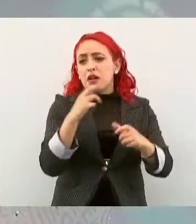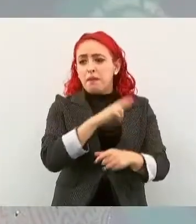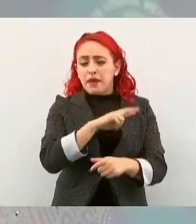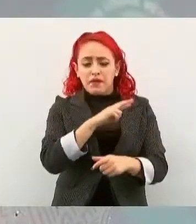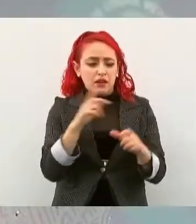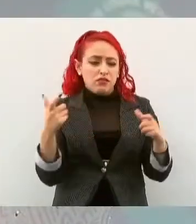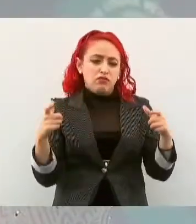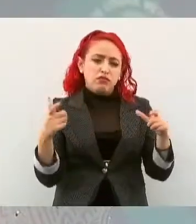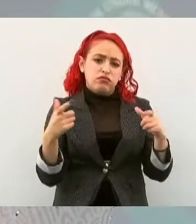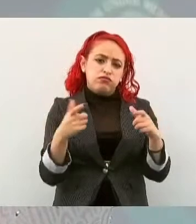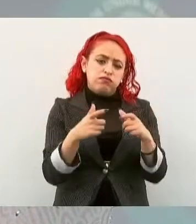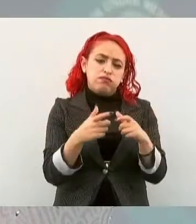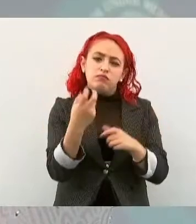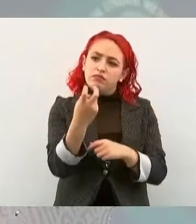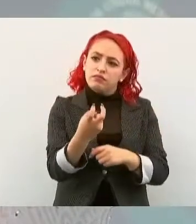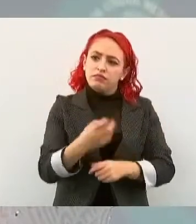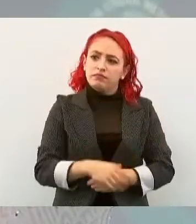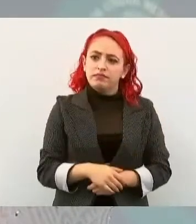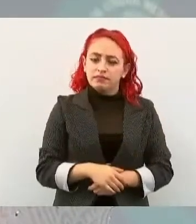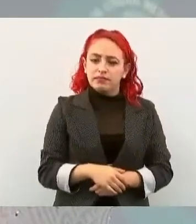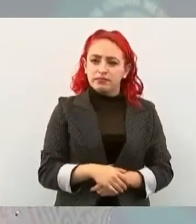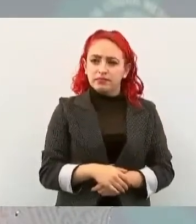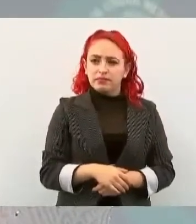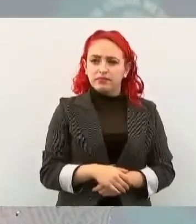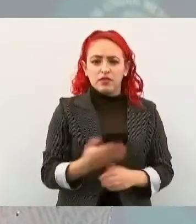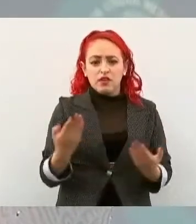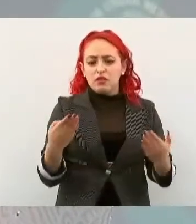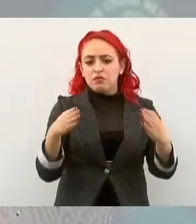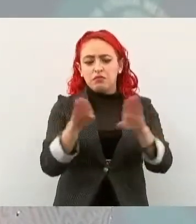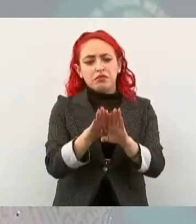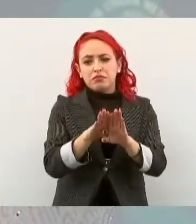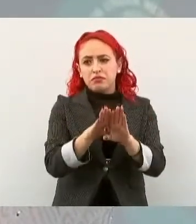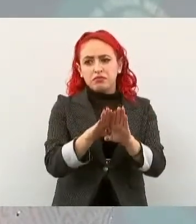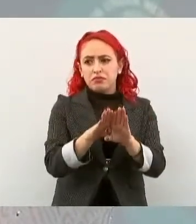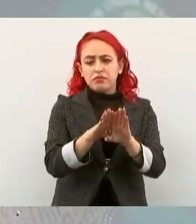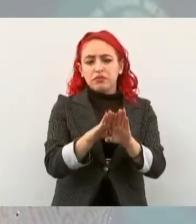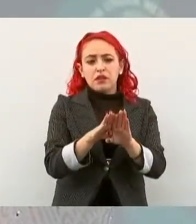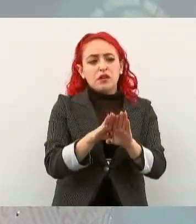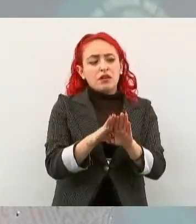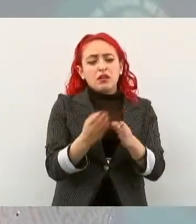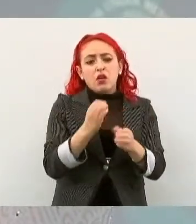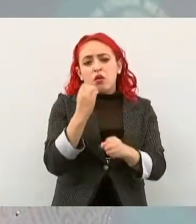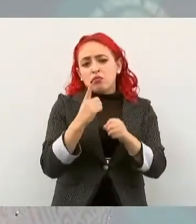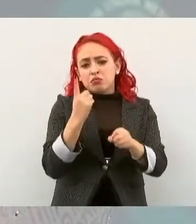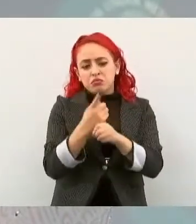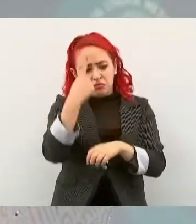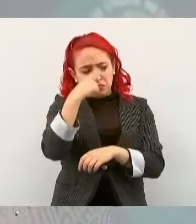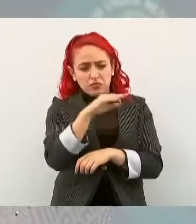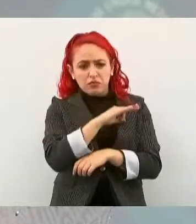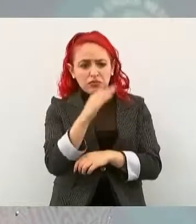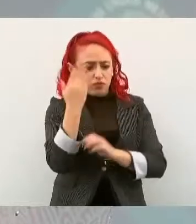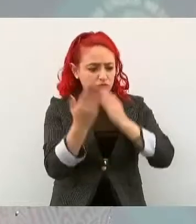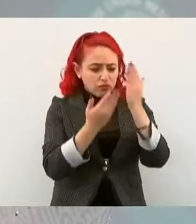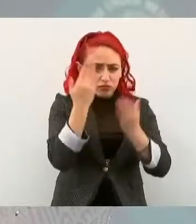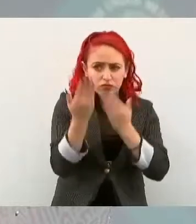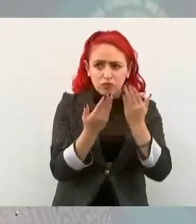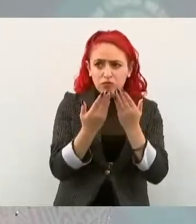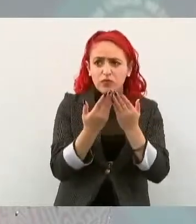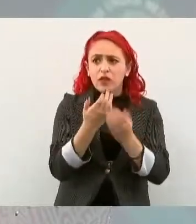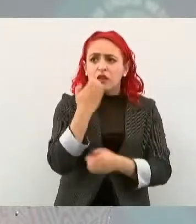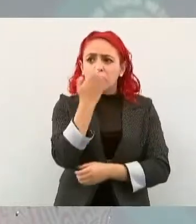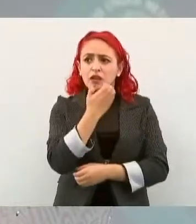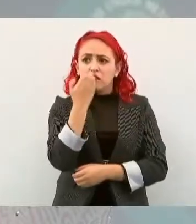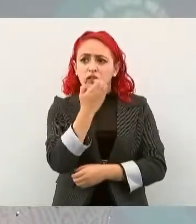privadas y se cerró por completo la posibilidad de estudiar en